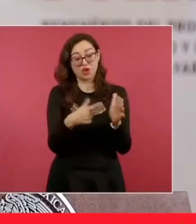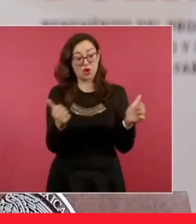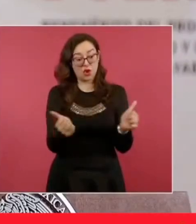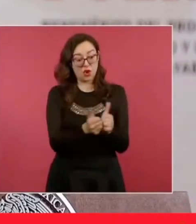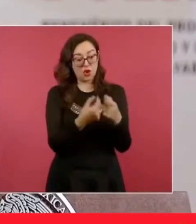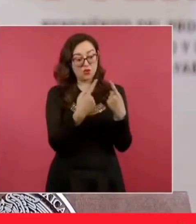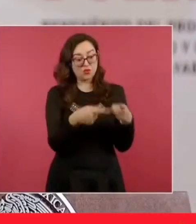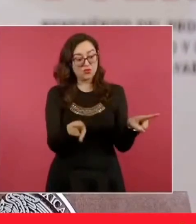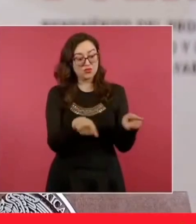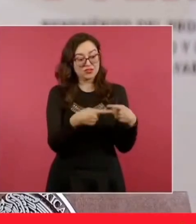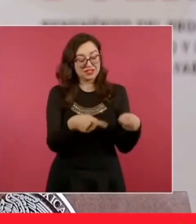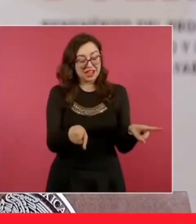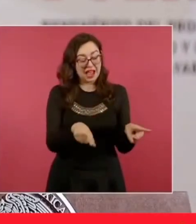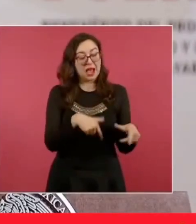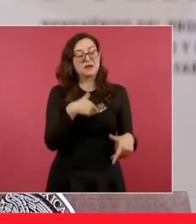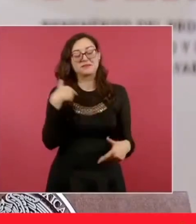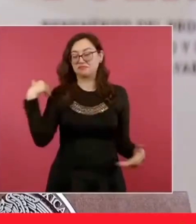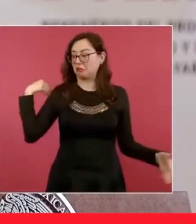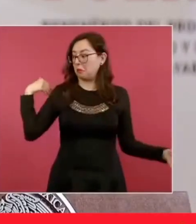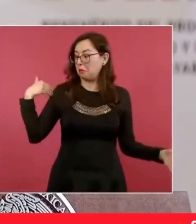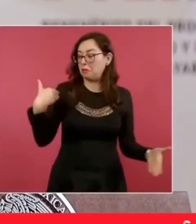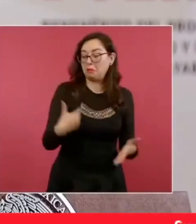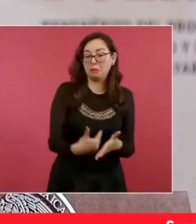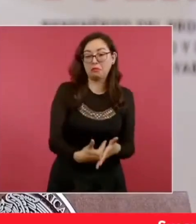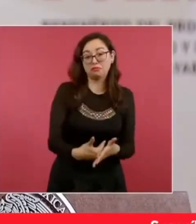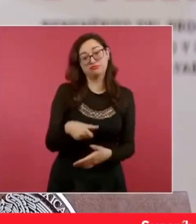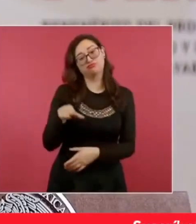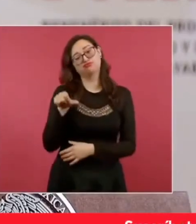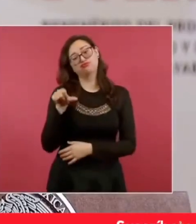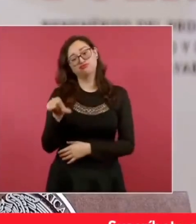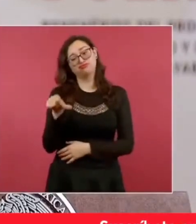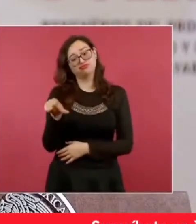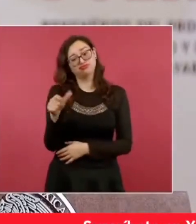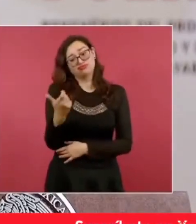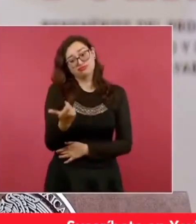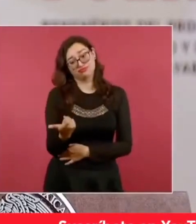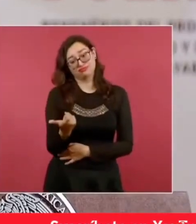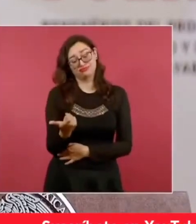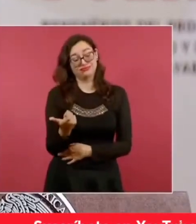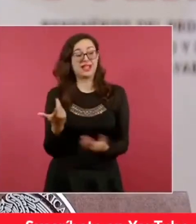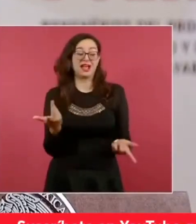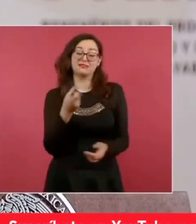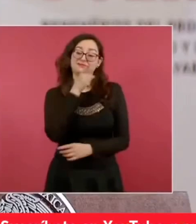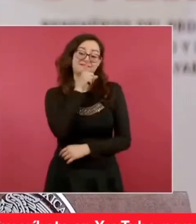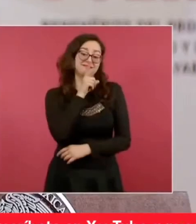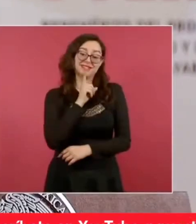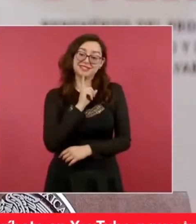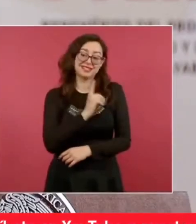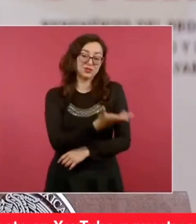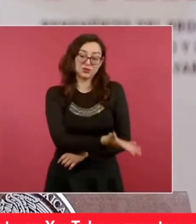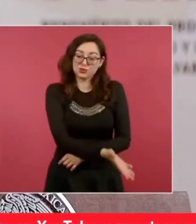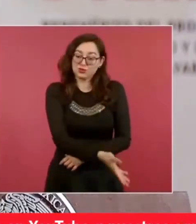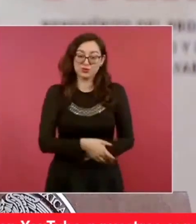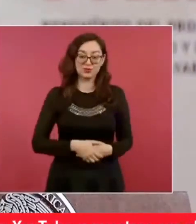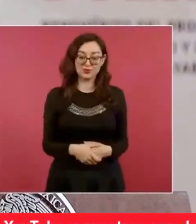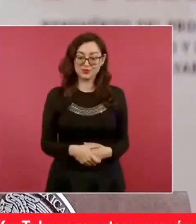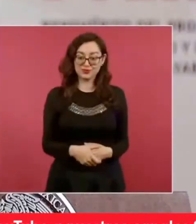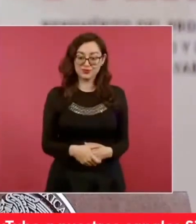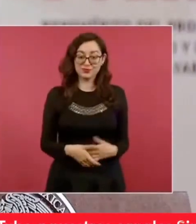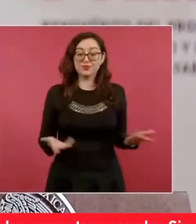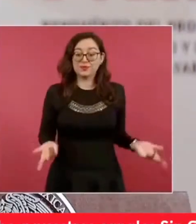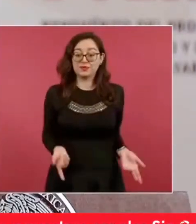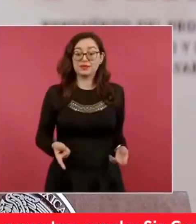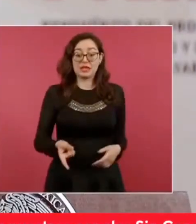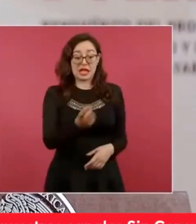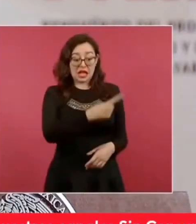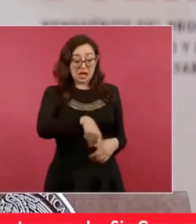musicalizarlo y que haya resultado una mentira. Las proyecciones de estos periodistas, como